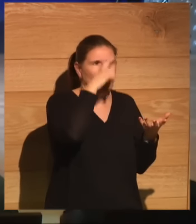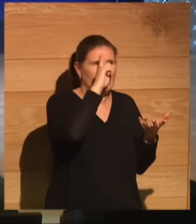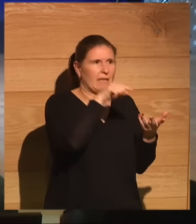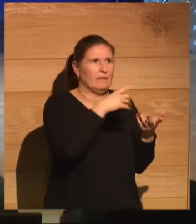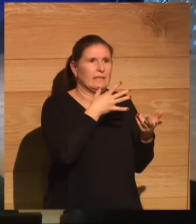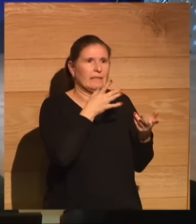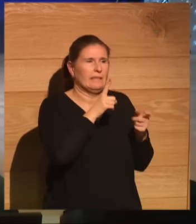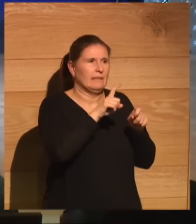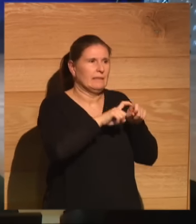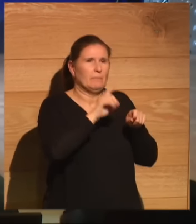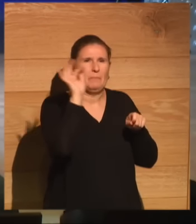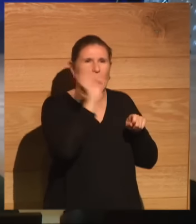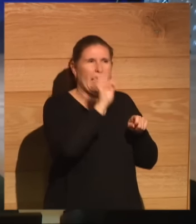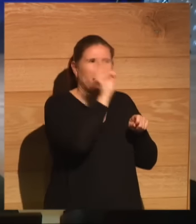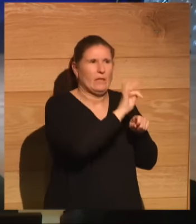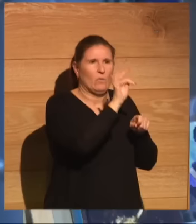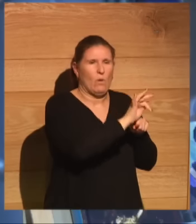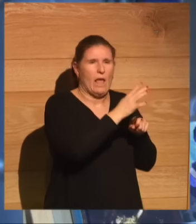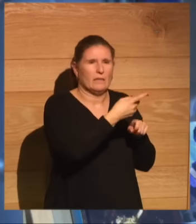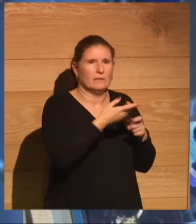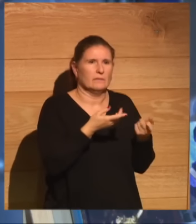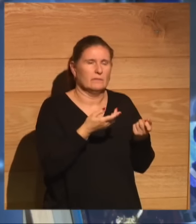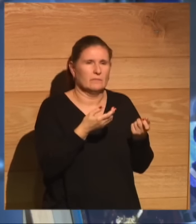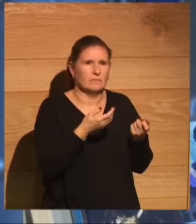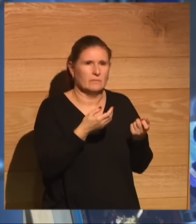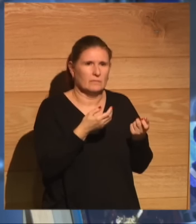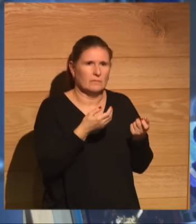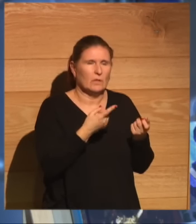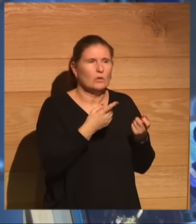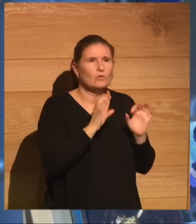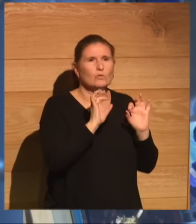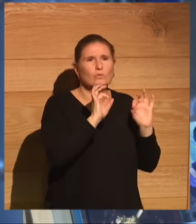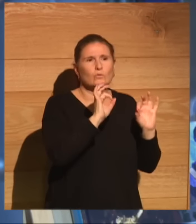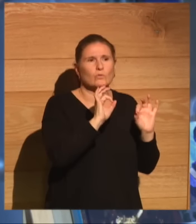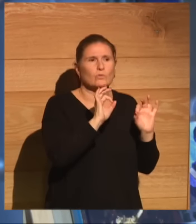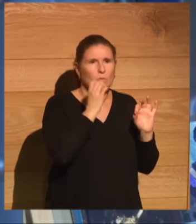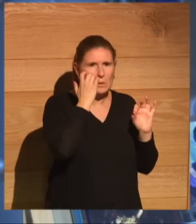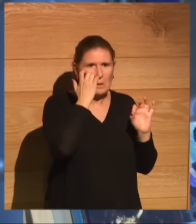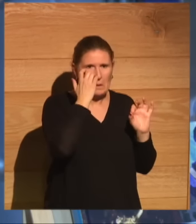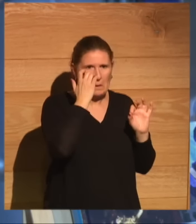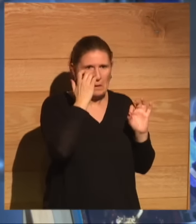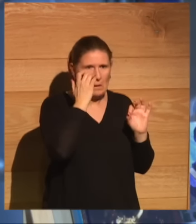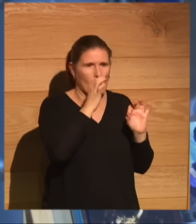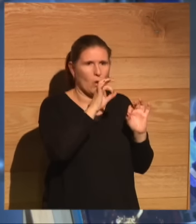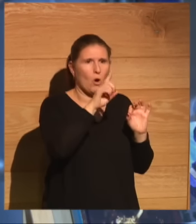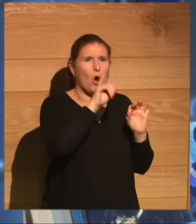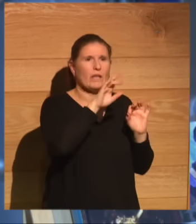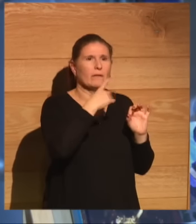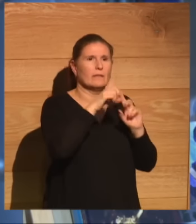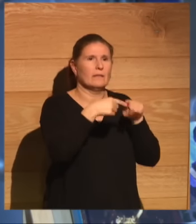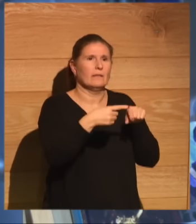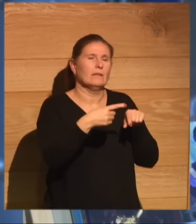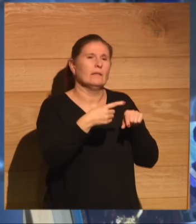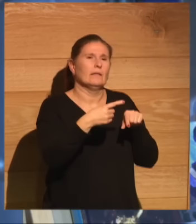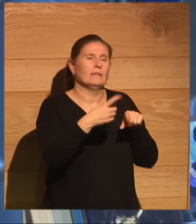este tipo de películas. Pues, son los años de Todd y Toby, los años de... No, Libre y Sumatio, sí, Oliver y Sumatio un poco después, los de Tarón y el